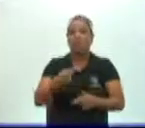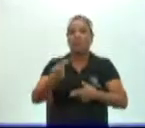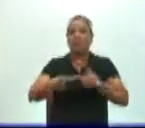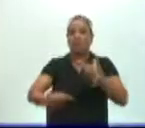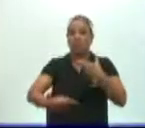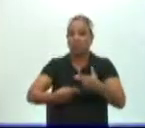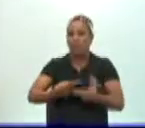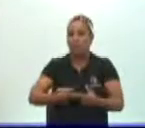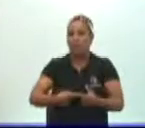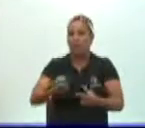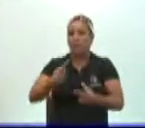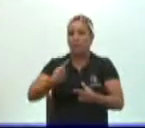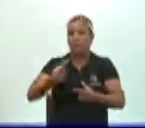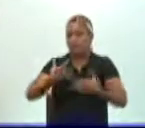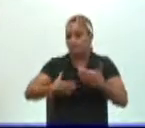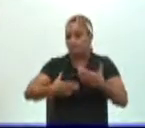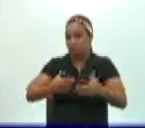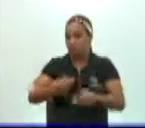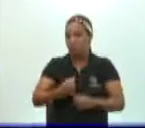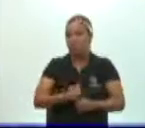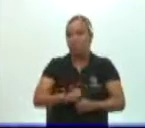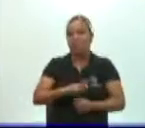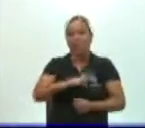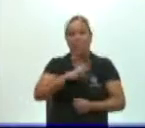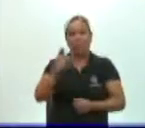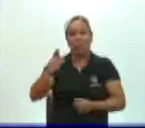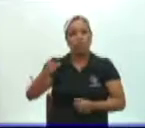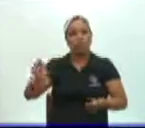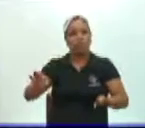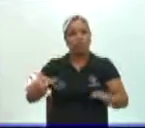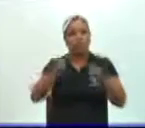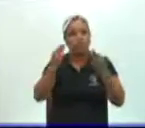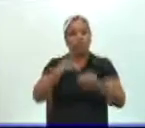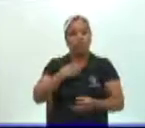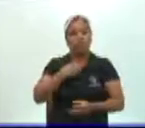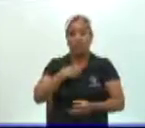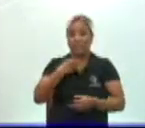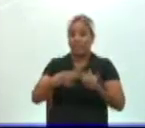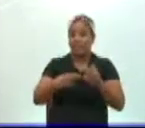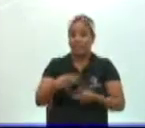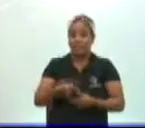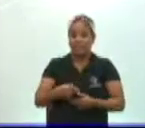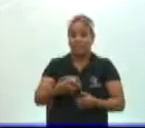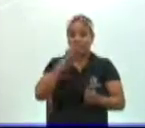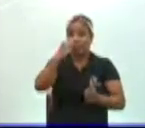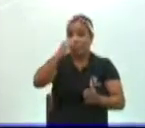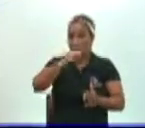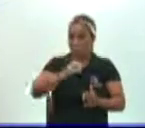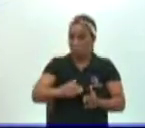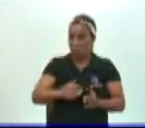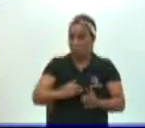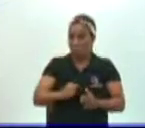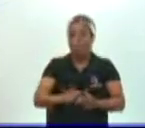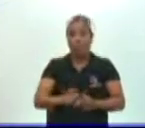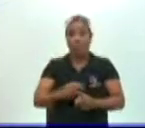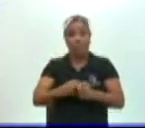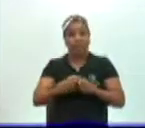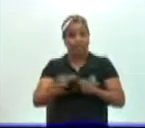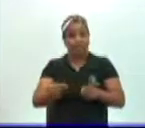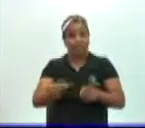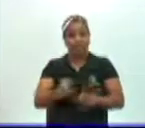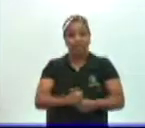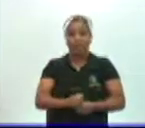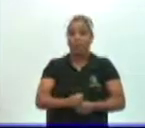estudiamos ya la Revolución Burguesa Francesa y ustedes tienen una cronología hecha de la Revolución. Recuerden que Haití era una